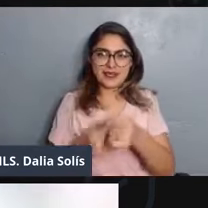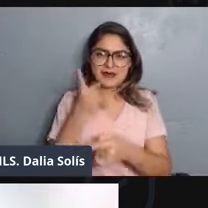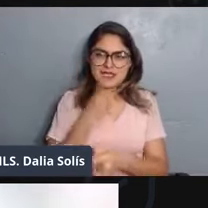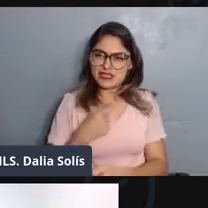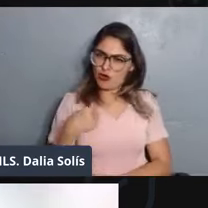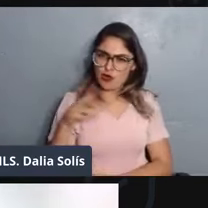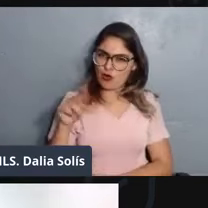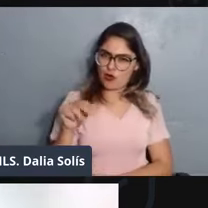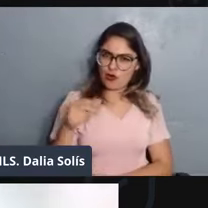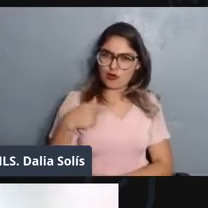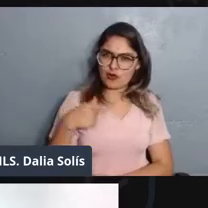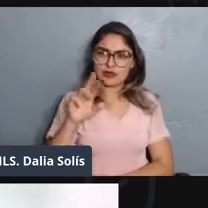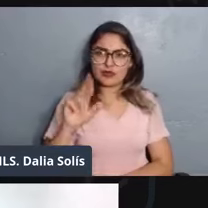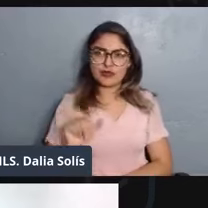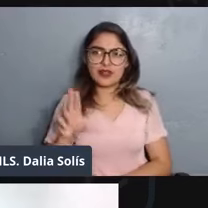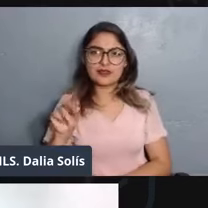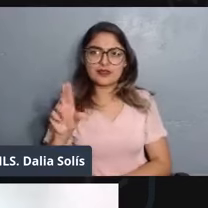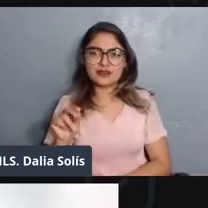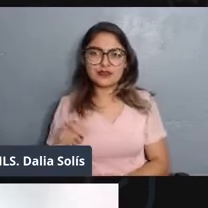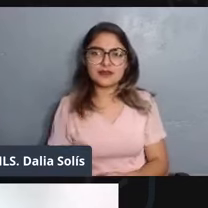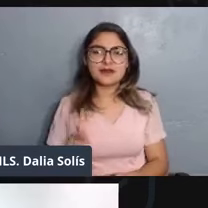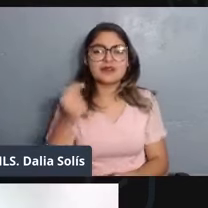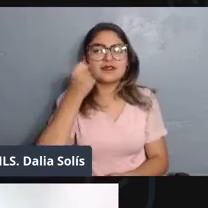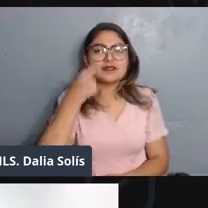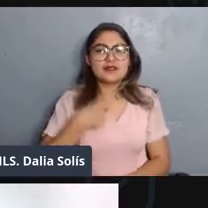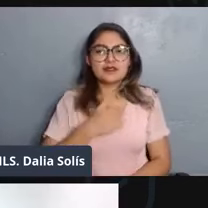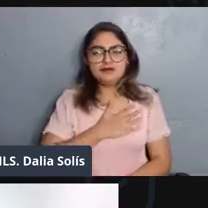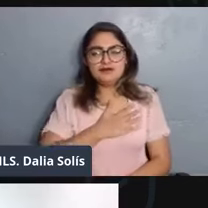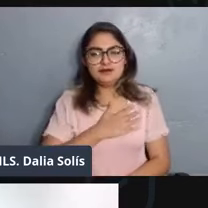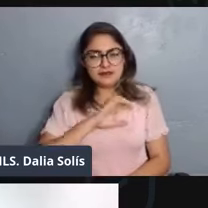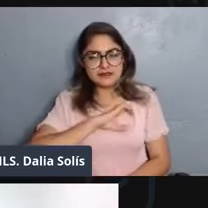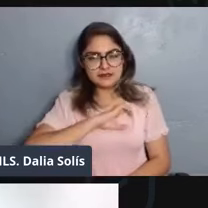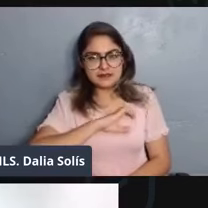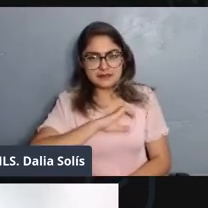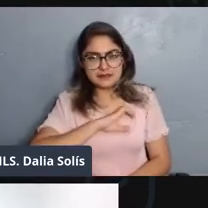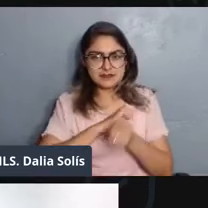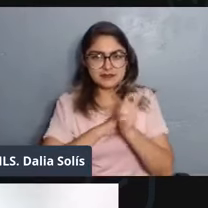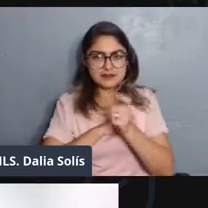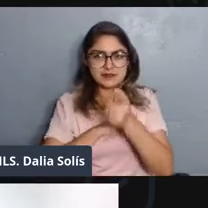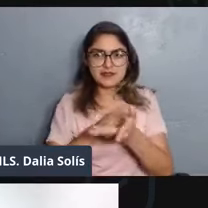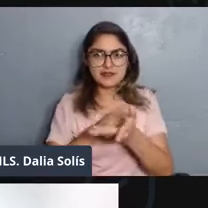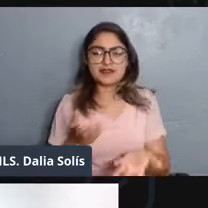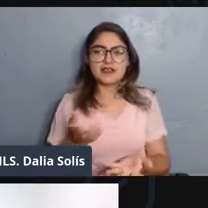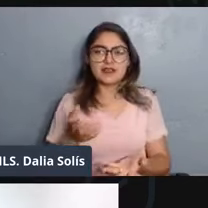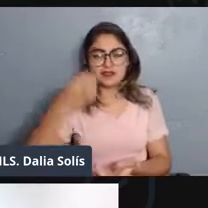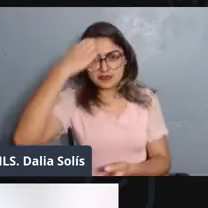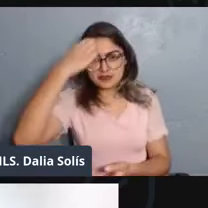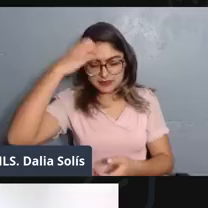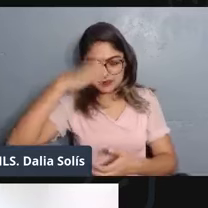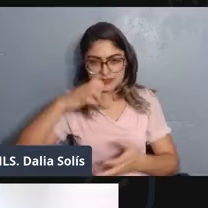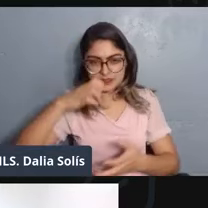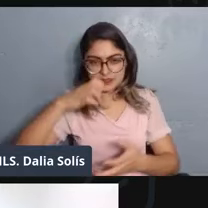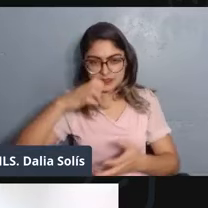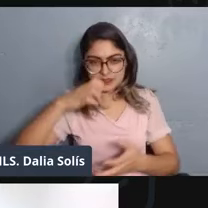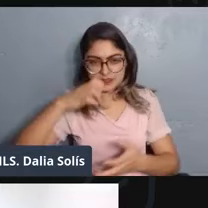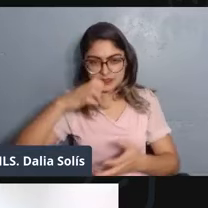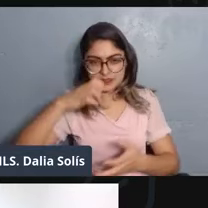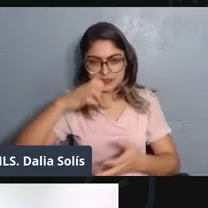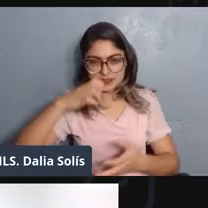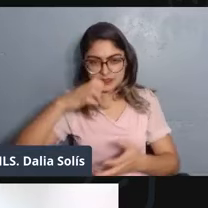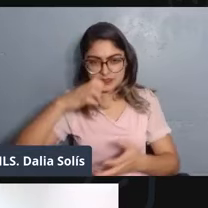privilegio contar con su presencia, su experiencia tremenda en charlas de café. Gracias, doctora, una vez más, muchísimas